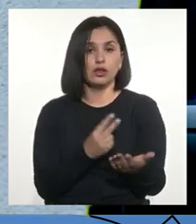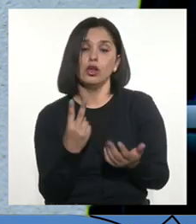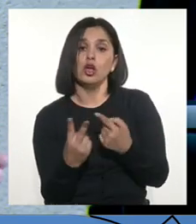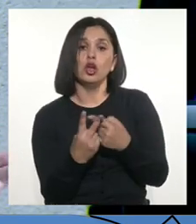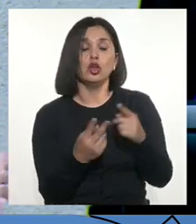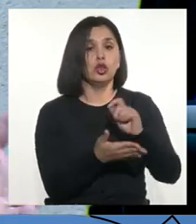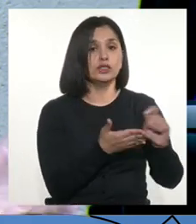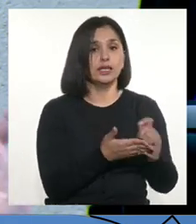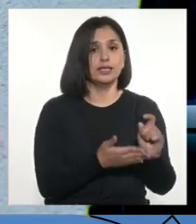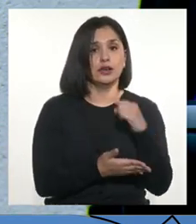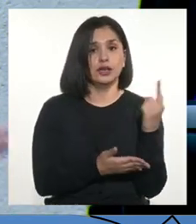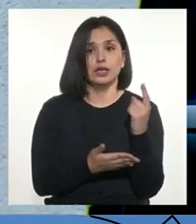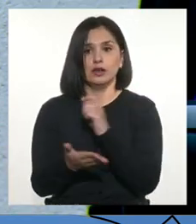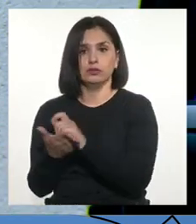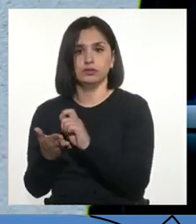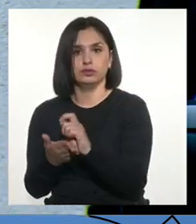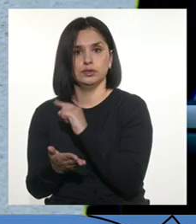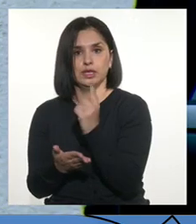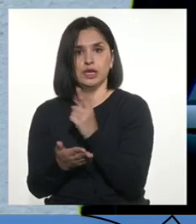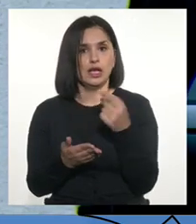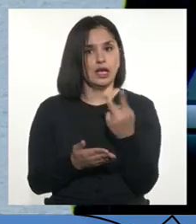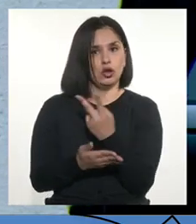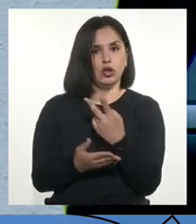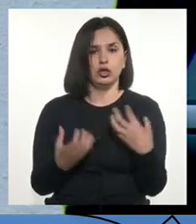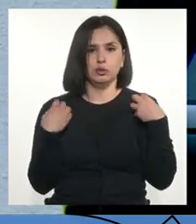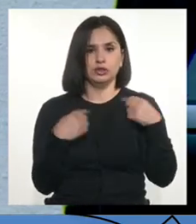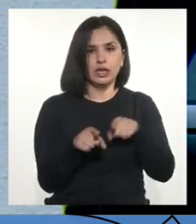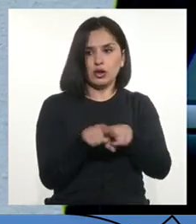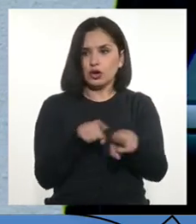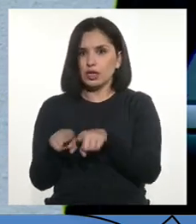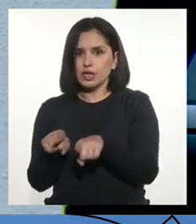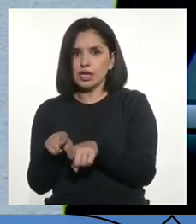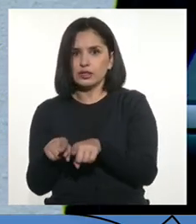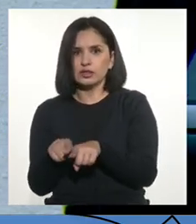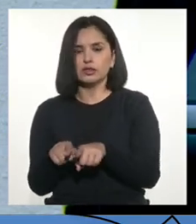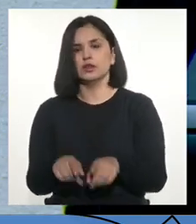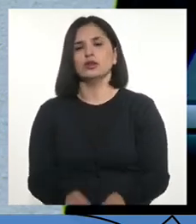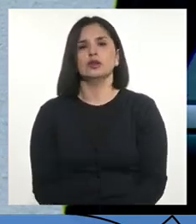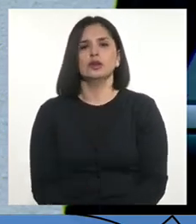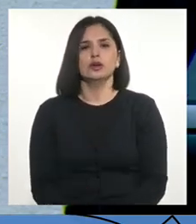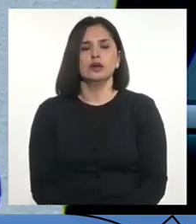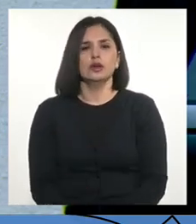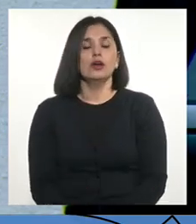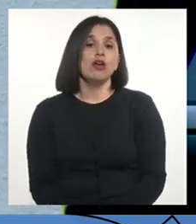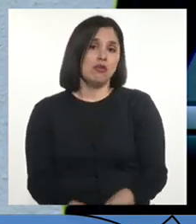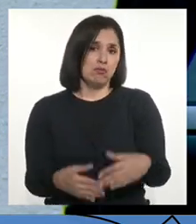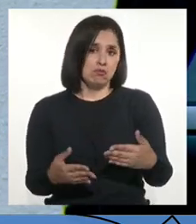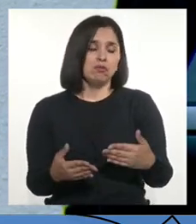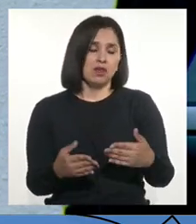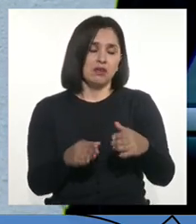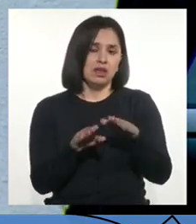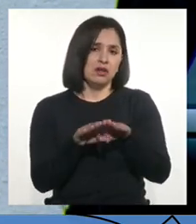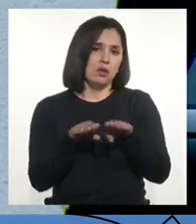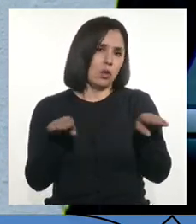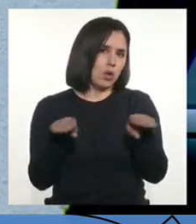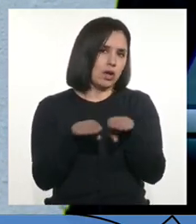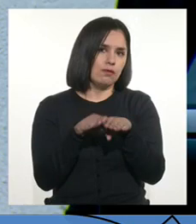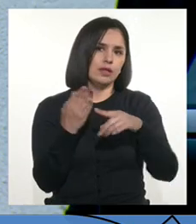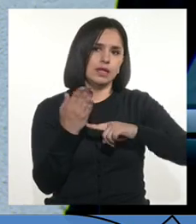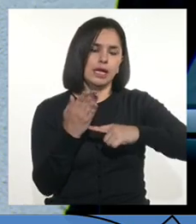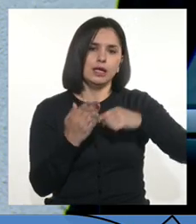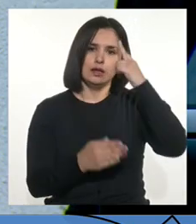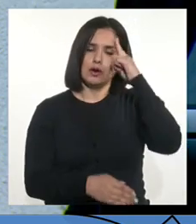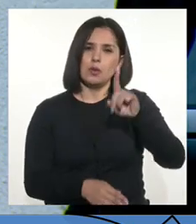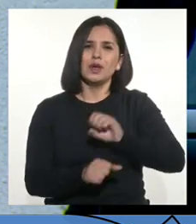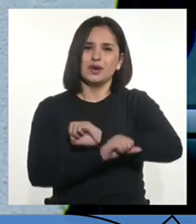generales que aparecen coordinando la interacción con las expresa está bien en un nivel técnico pero en definitiva está claro que